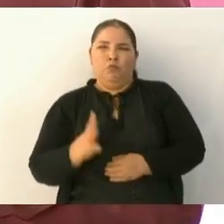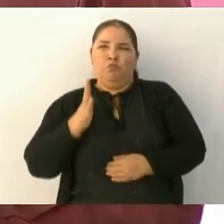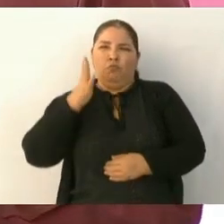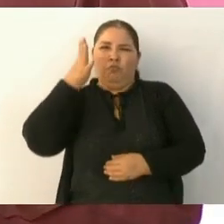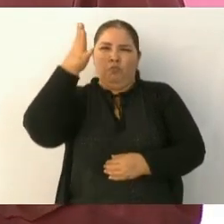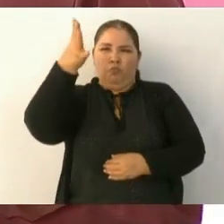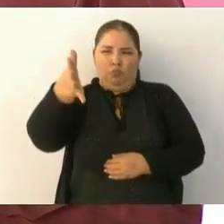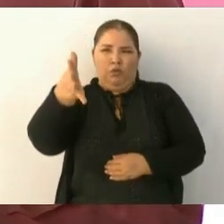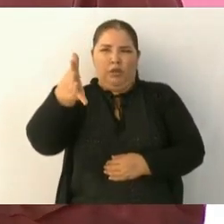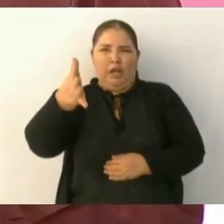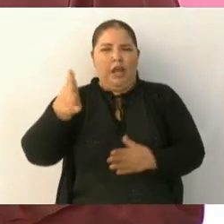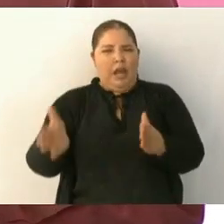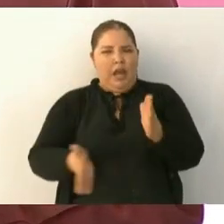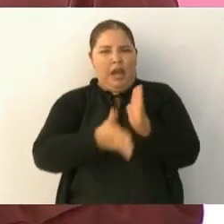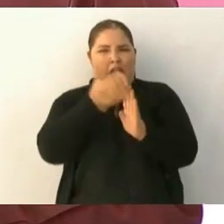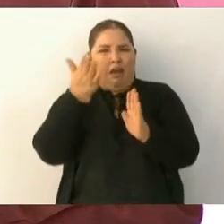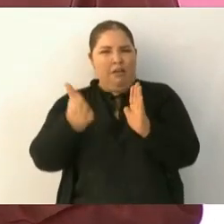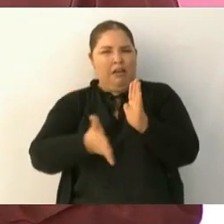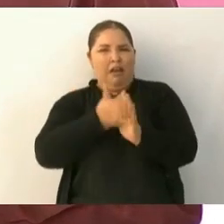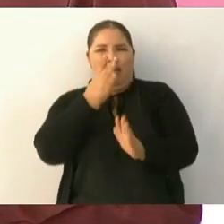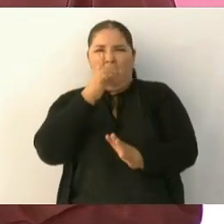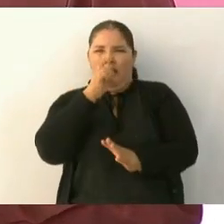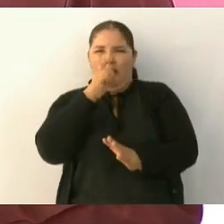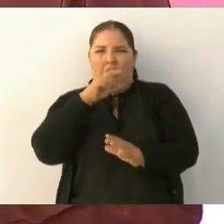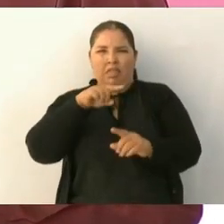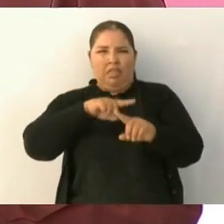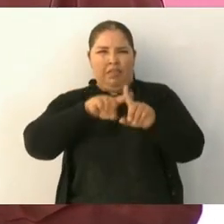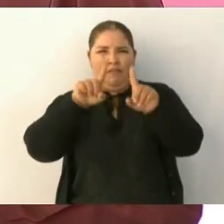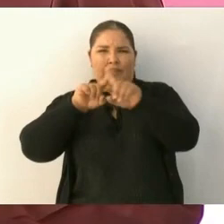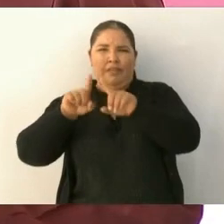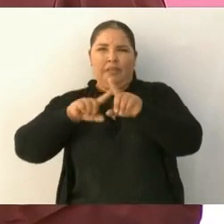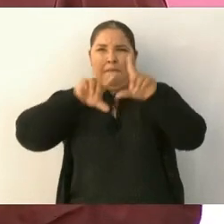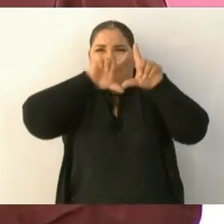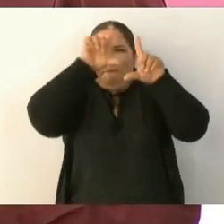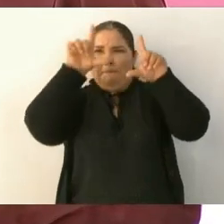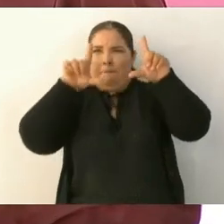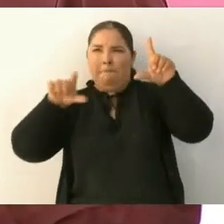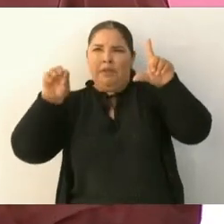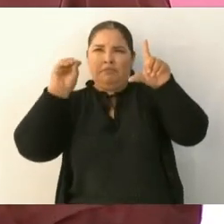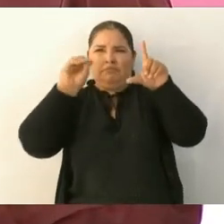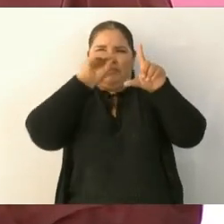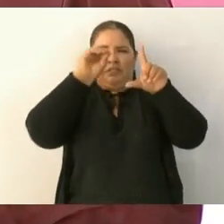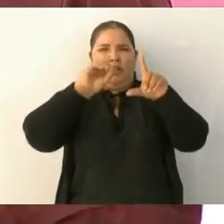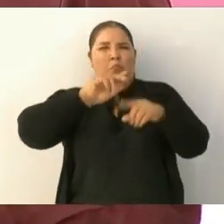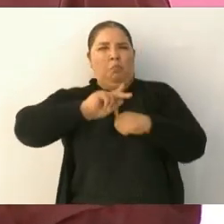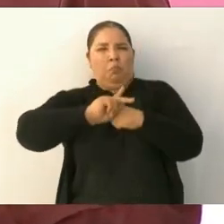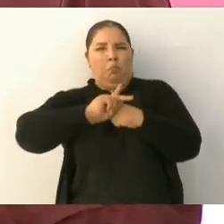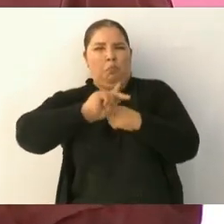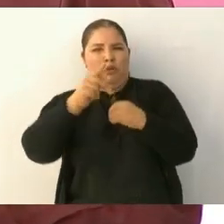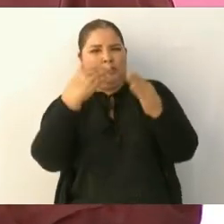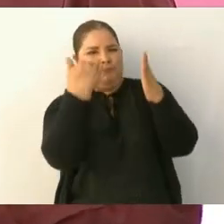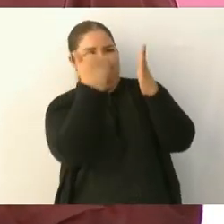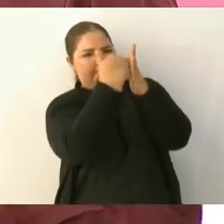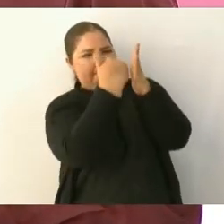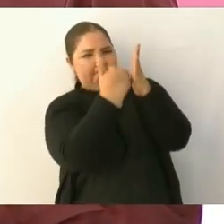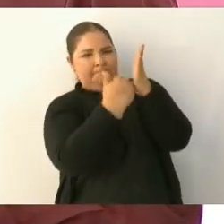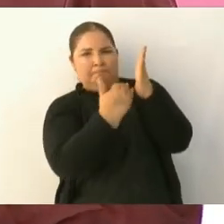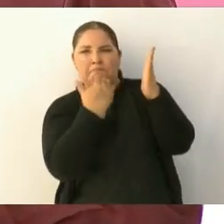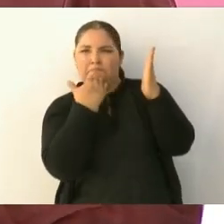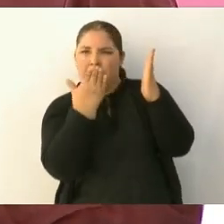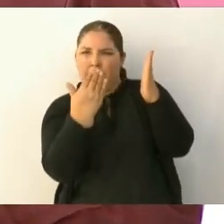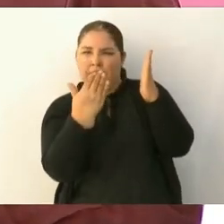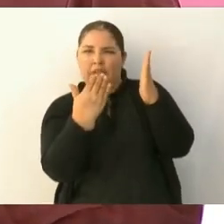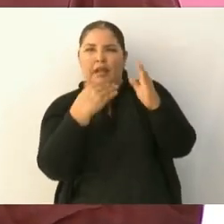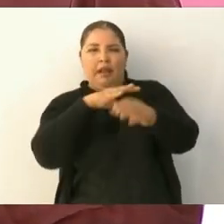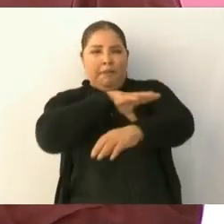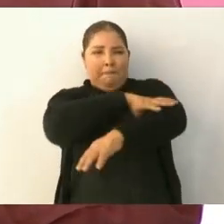Con la construcción de obras hidráulicas en diferentes puntos del país, entregaremos buenas cuentas a los mexicanos. La presa Santa